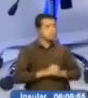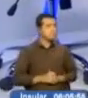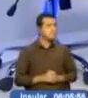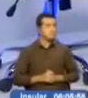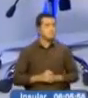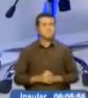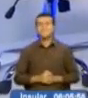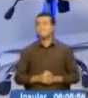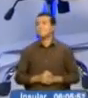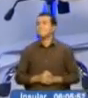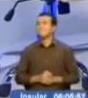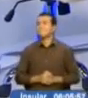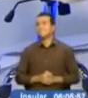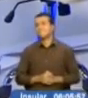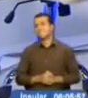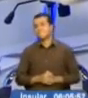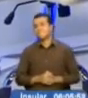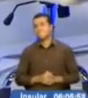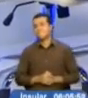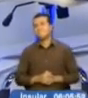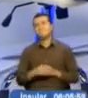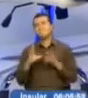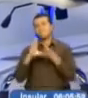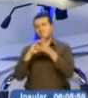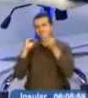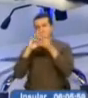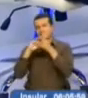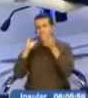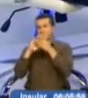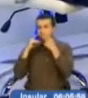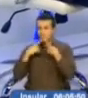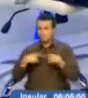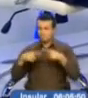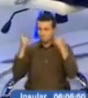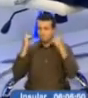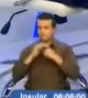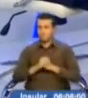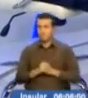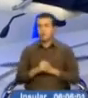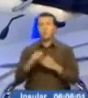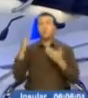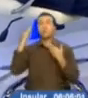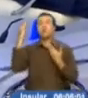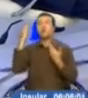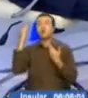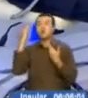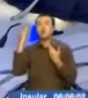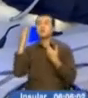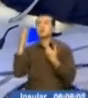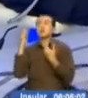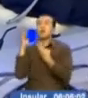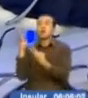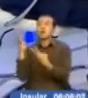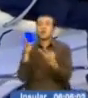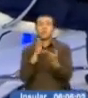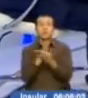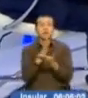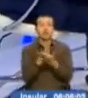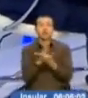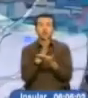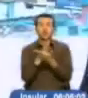ver, digamos que sí, uno podría decir que, parafraseando un poco eso que se dice de la política como la guerra por otros medios, uno podría decir